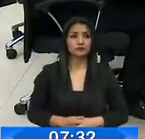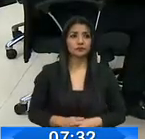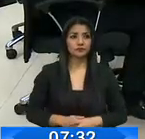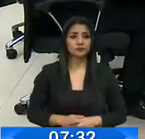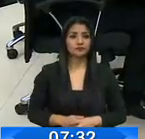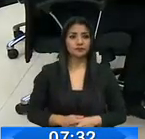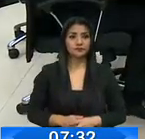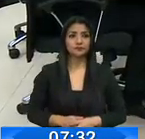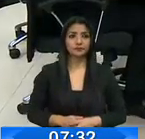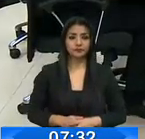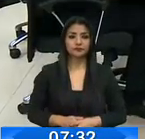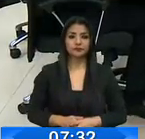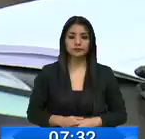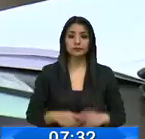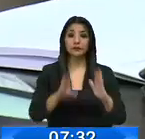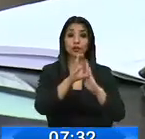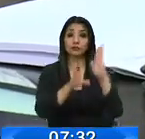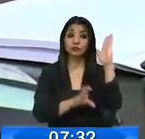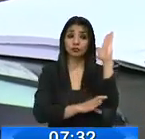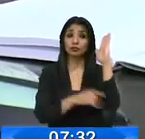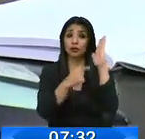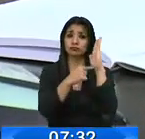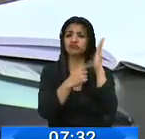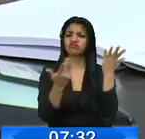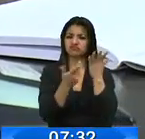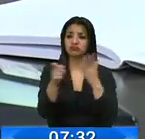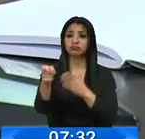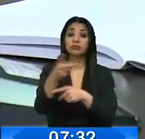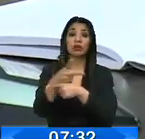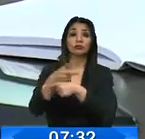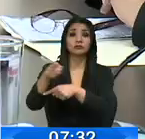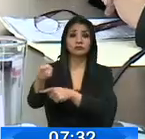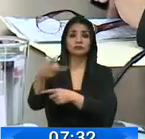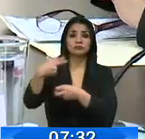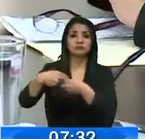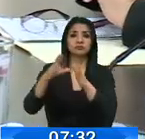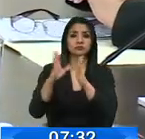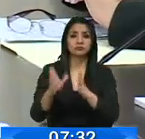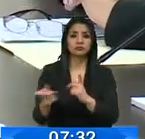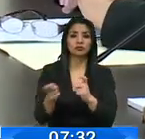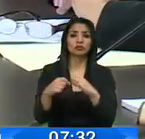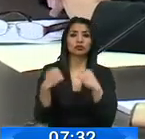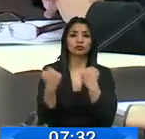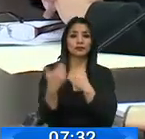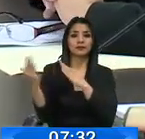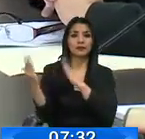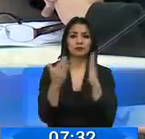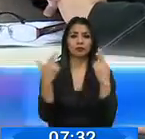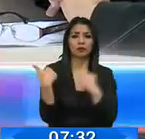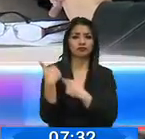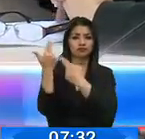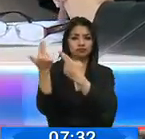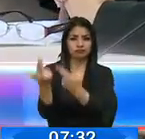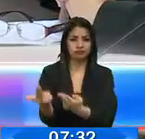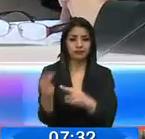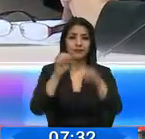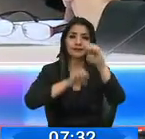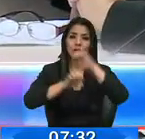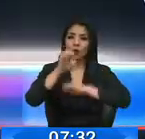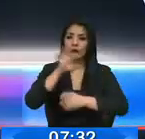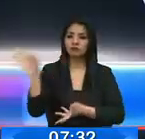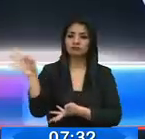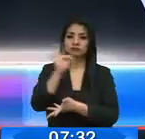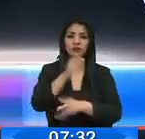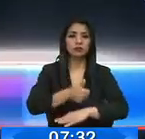atribuciones que le otorgaría la Constitución, es que el Consejo de Participación Ciudadana y Control Social Transitorio, además de evaluar y designar